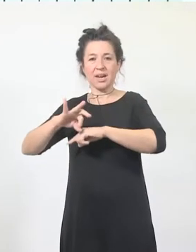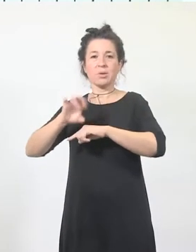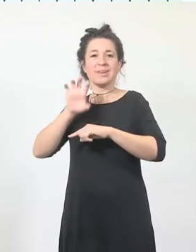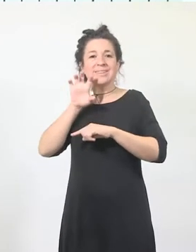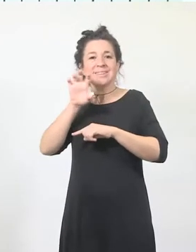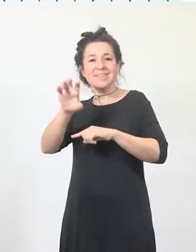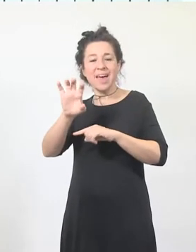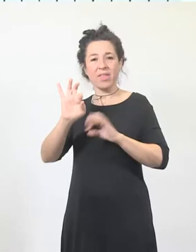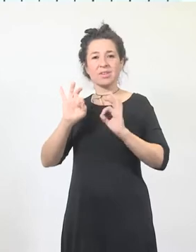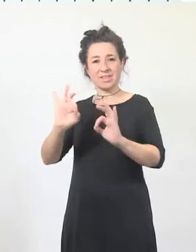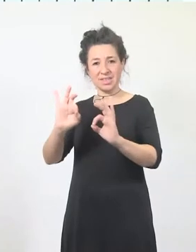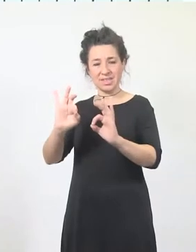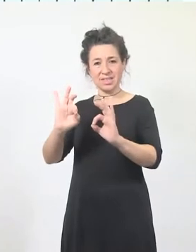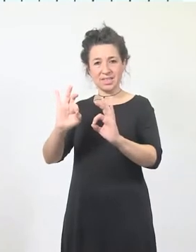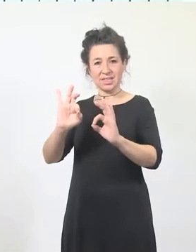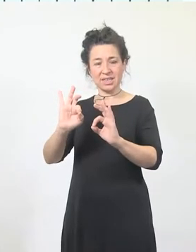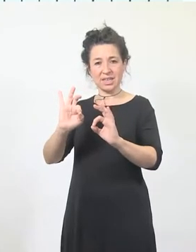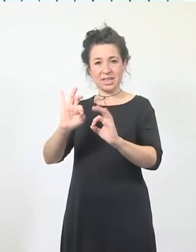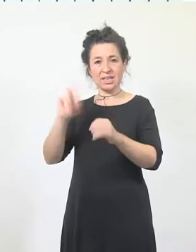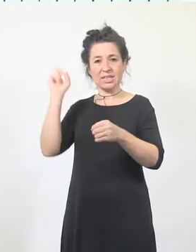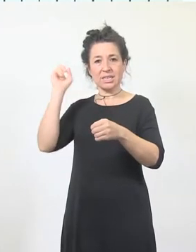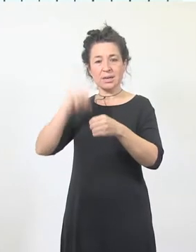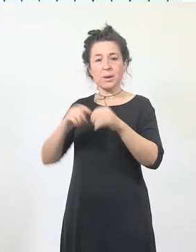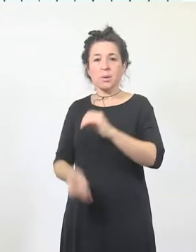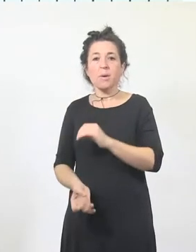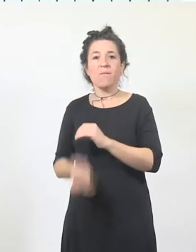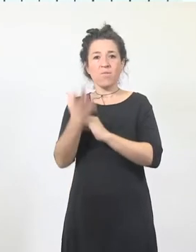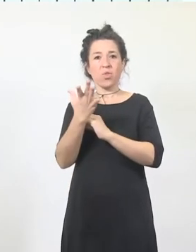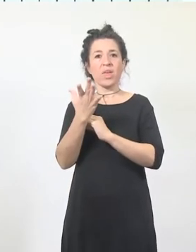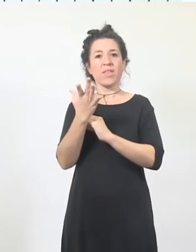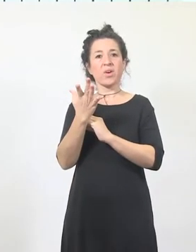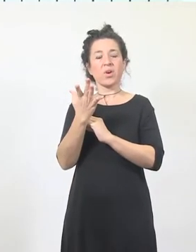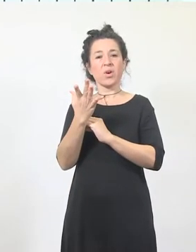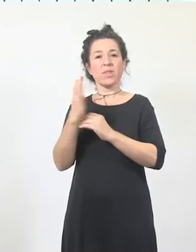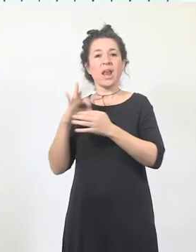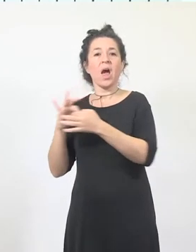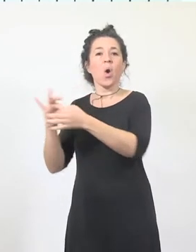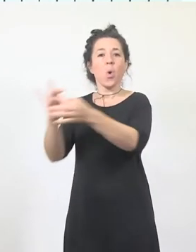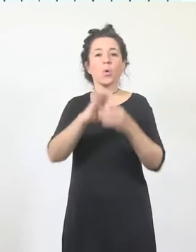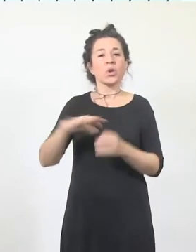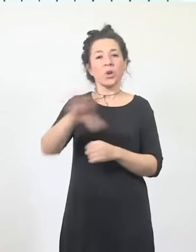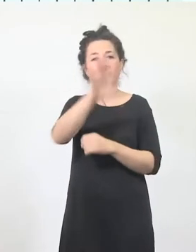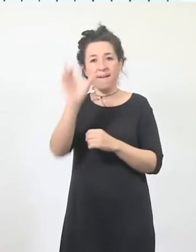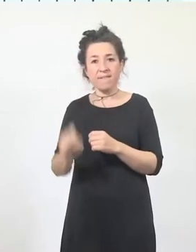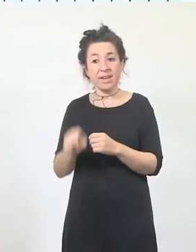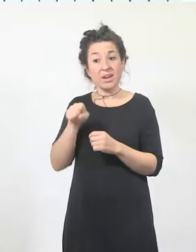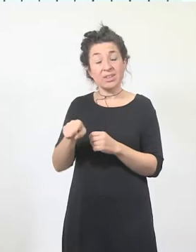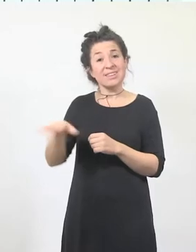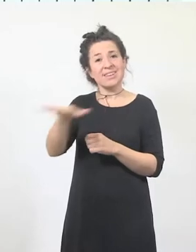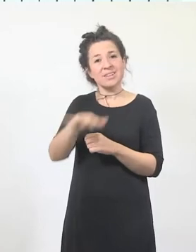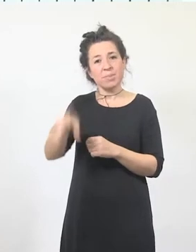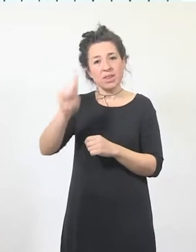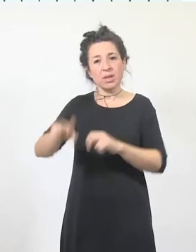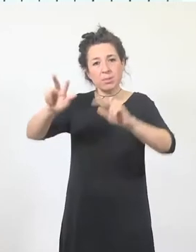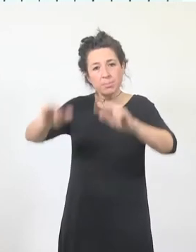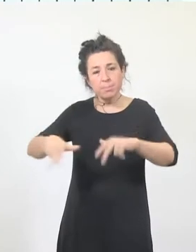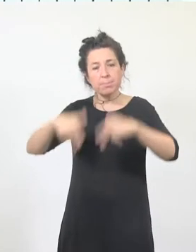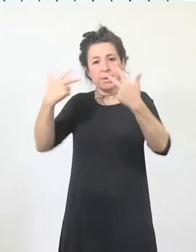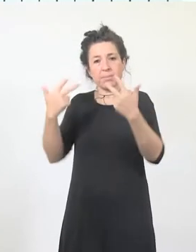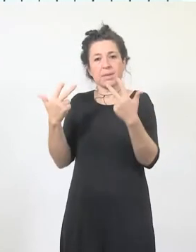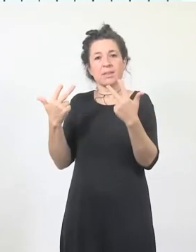el Estado, que es miembro fundador de la Unión Africana. Ese también es otro espacio que nos ha